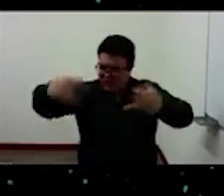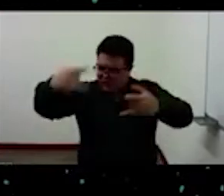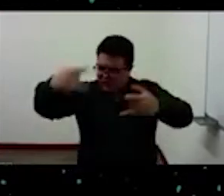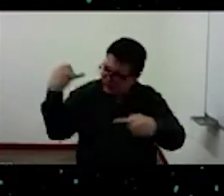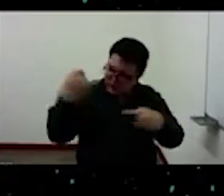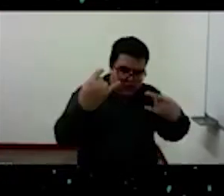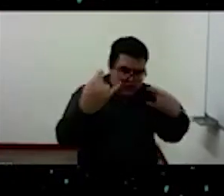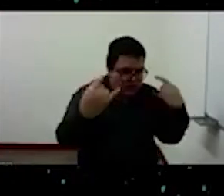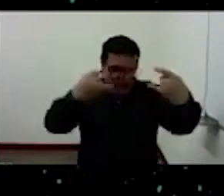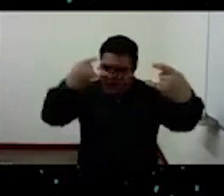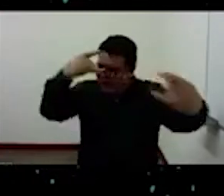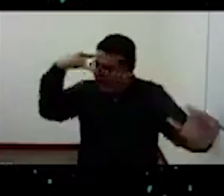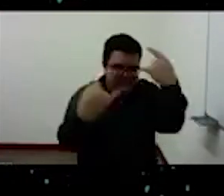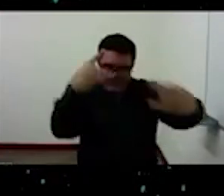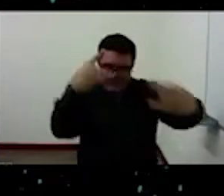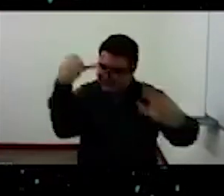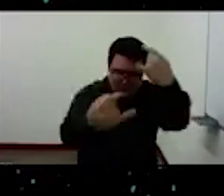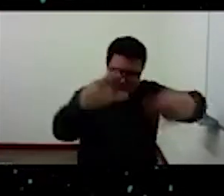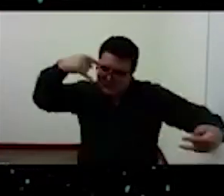germinal de